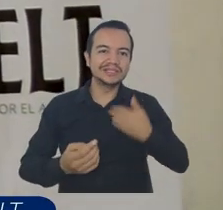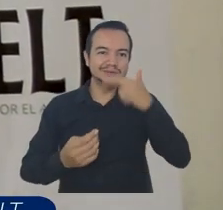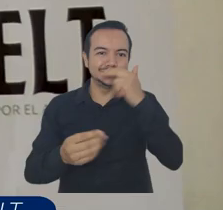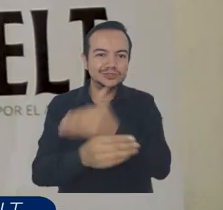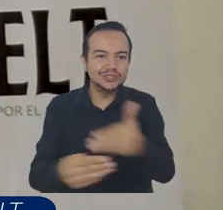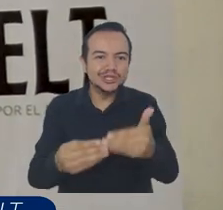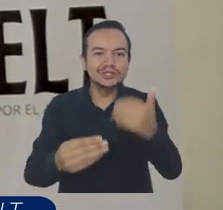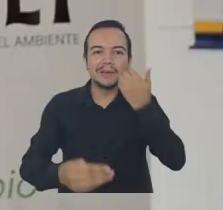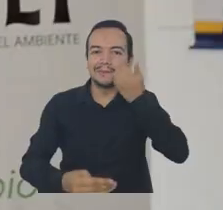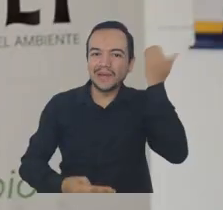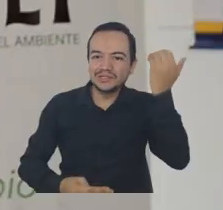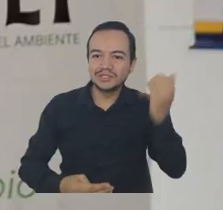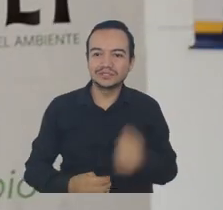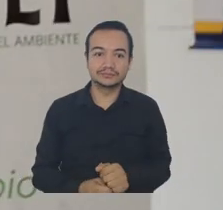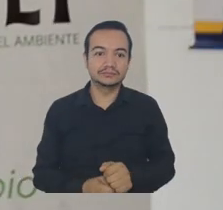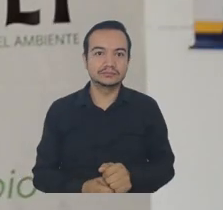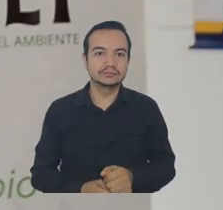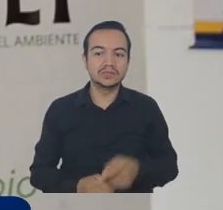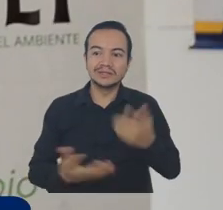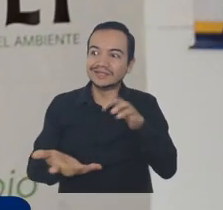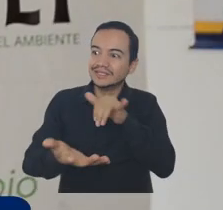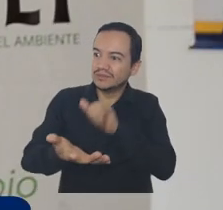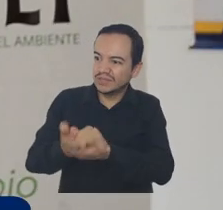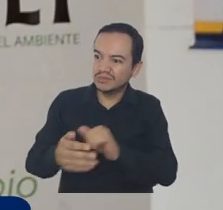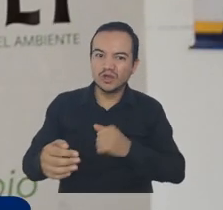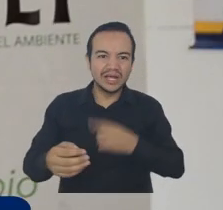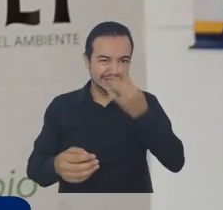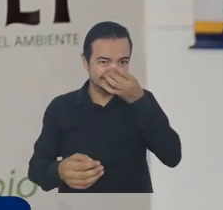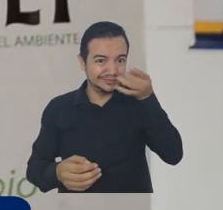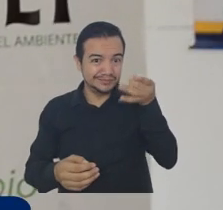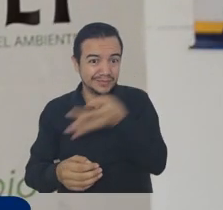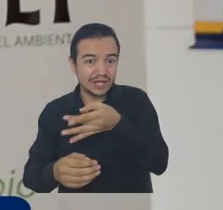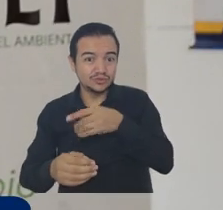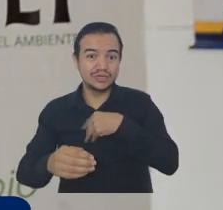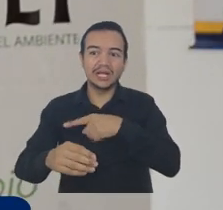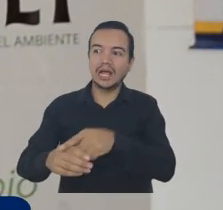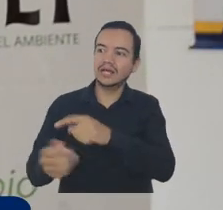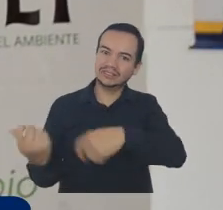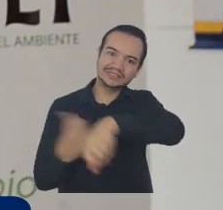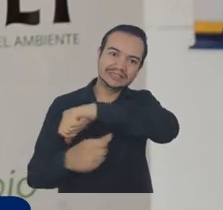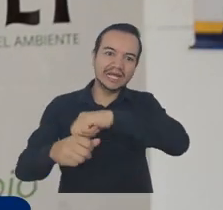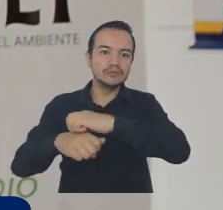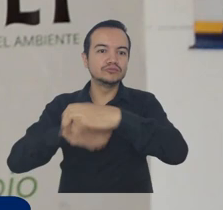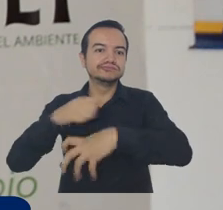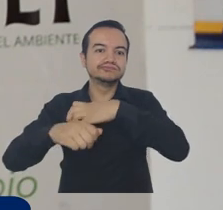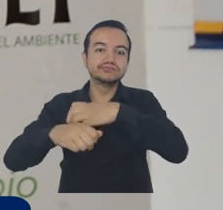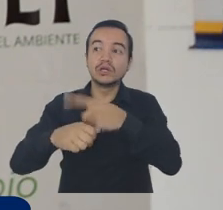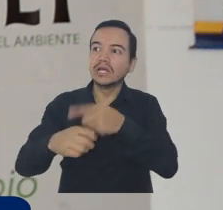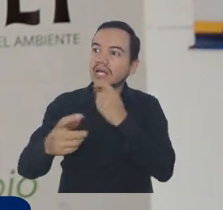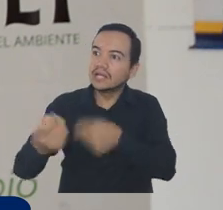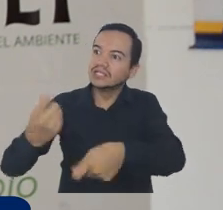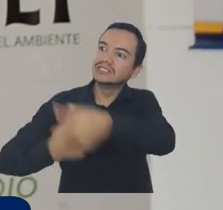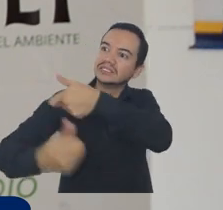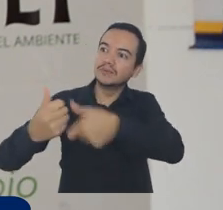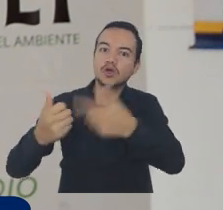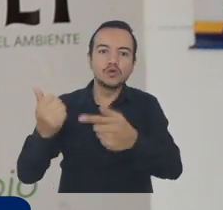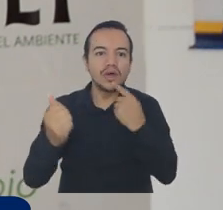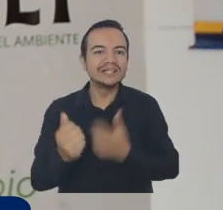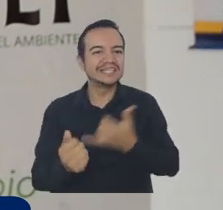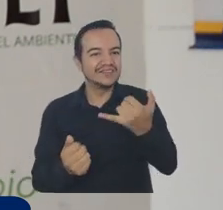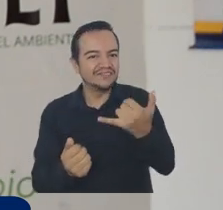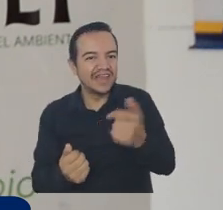jóvenes y a las personas adultas. Mediante la disposición adecuada de sus residuos sólidos, a cambio de útiles